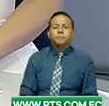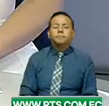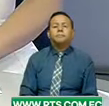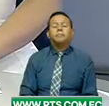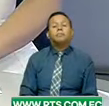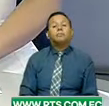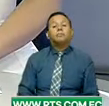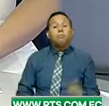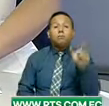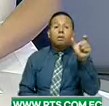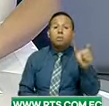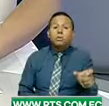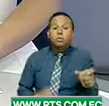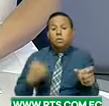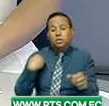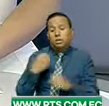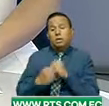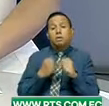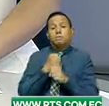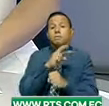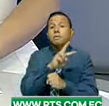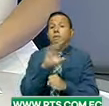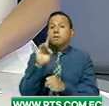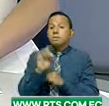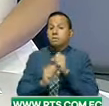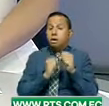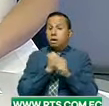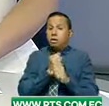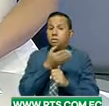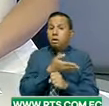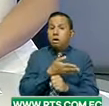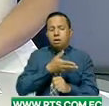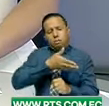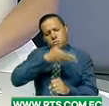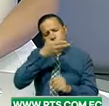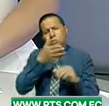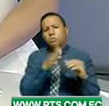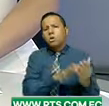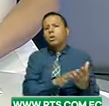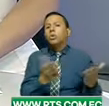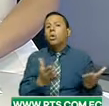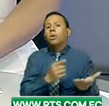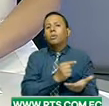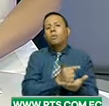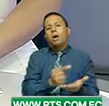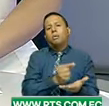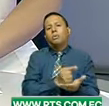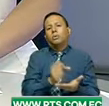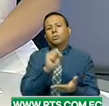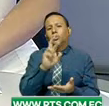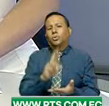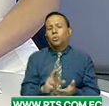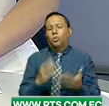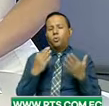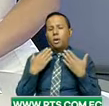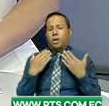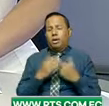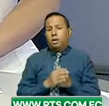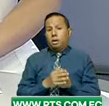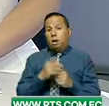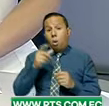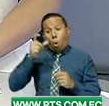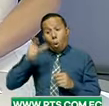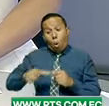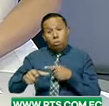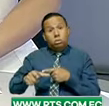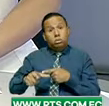Un ciudadano de 28 años fue asesinado en la cooperativa Sandino en el Guasmo Sur, en Guayaquil. El criminal entró a la vivienda